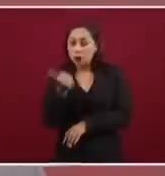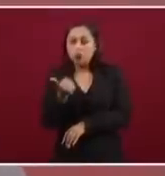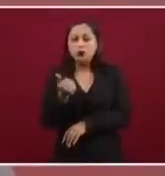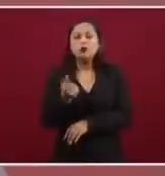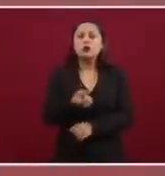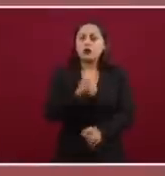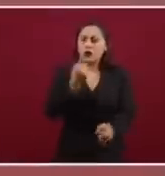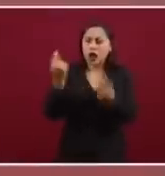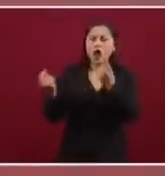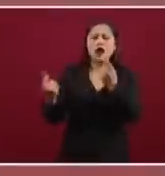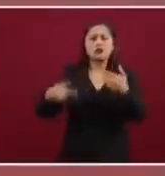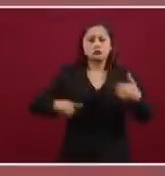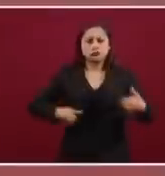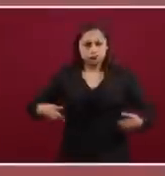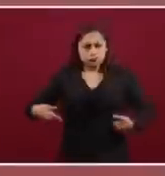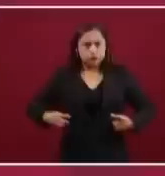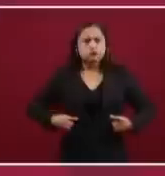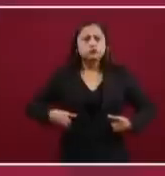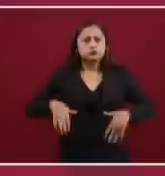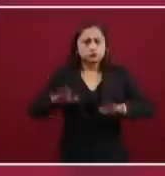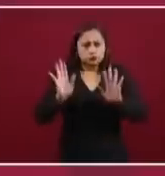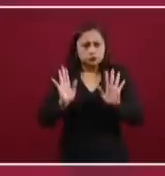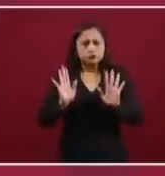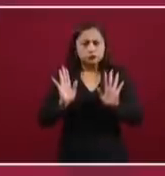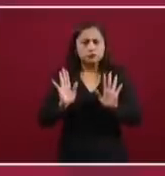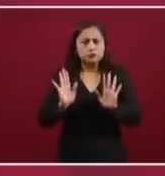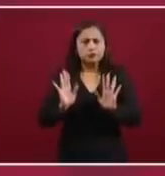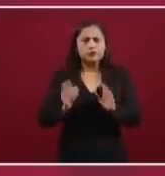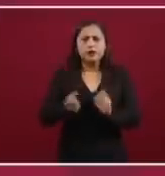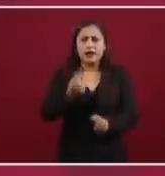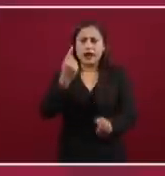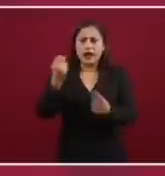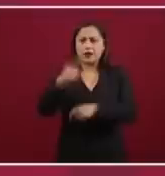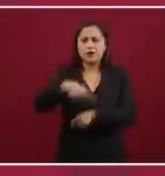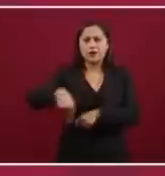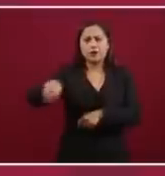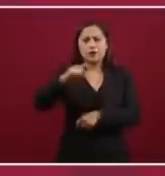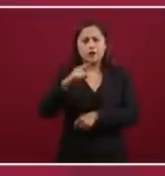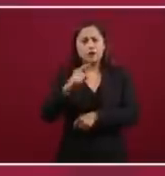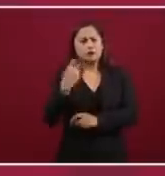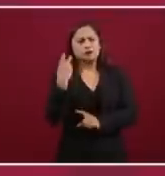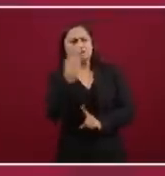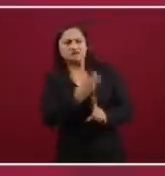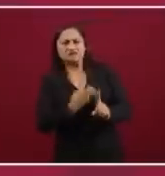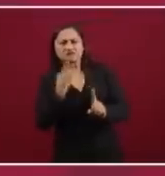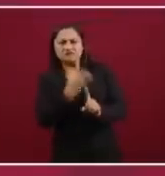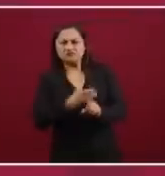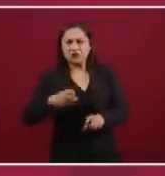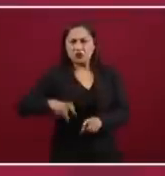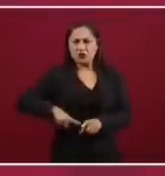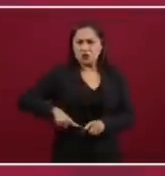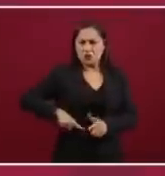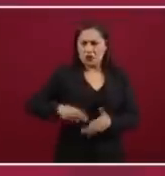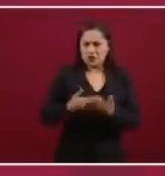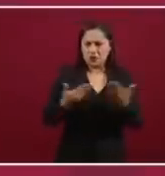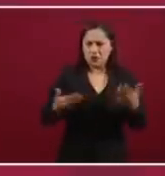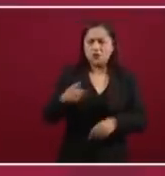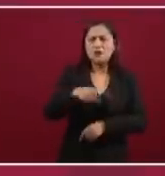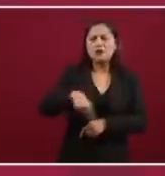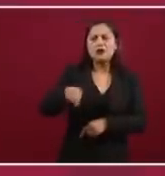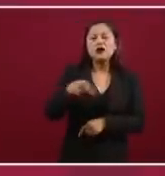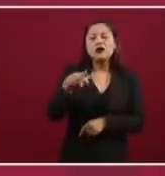eso que hay cuestionamientos al gobierno, pero